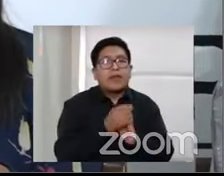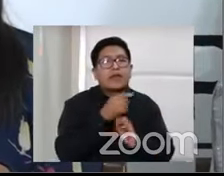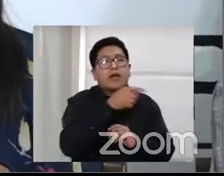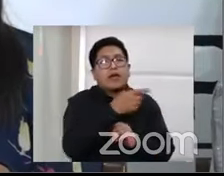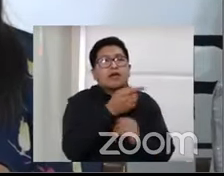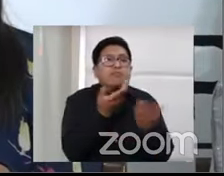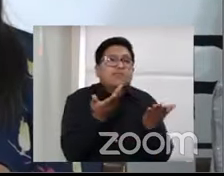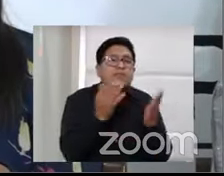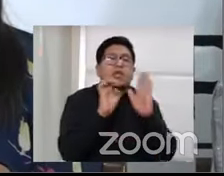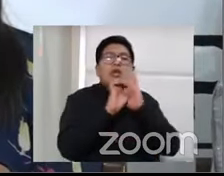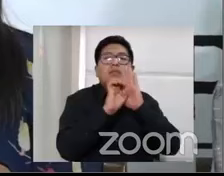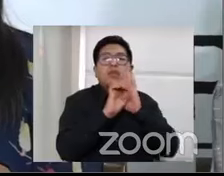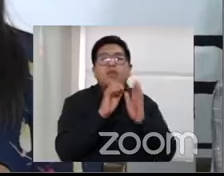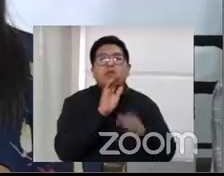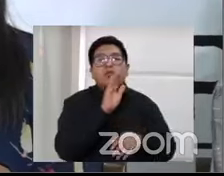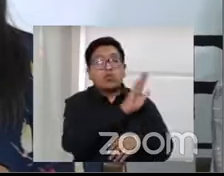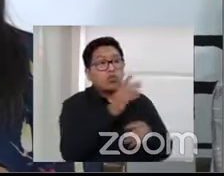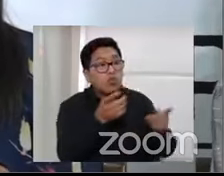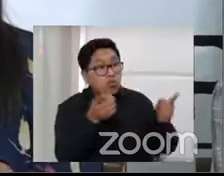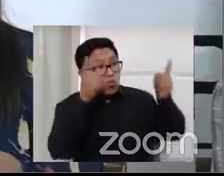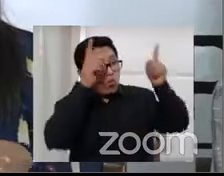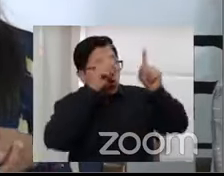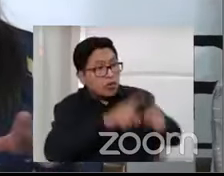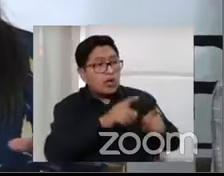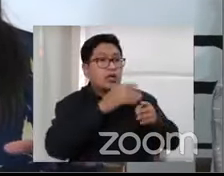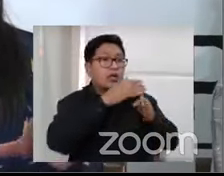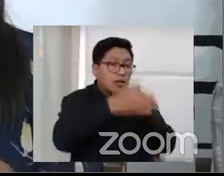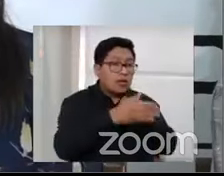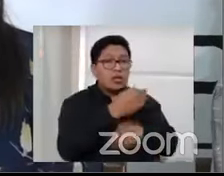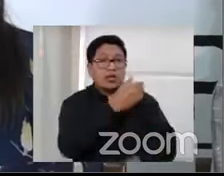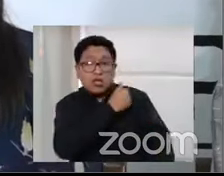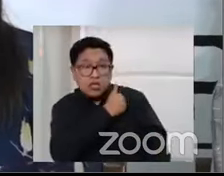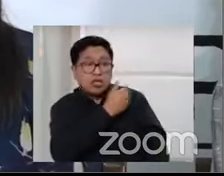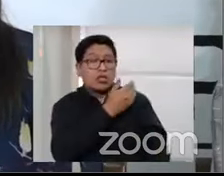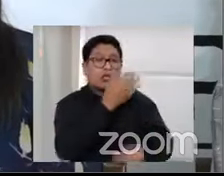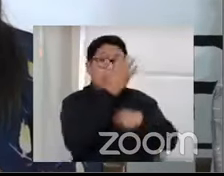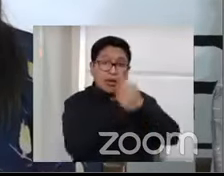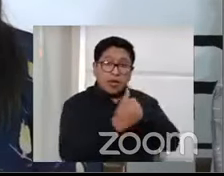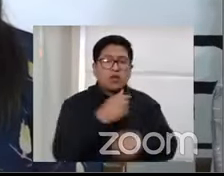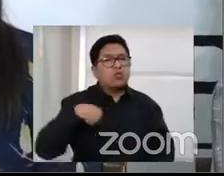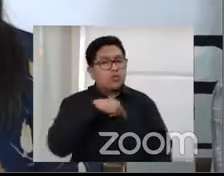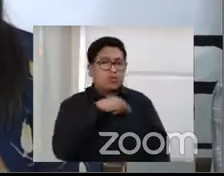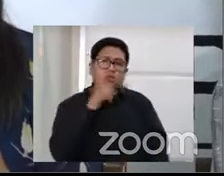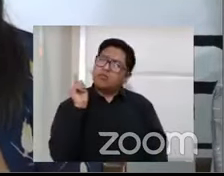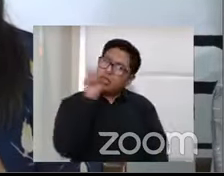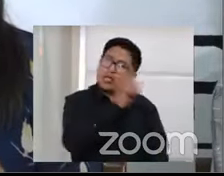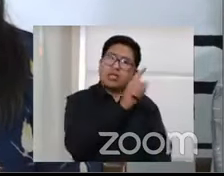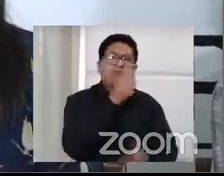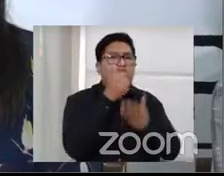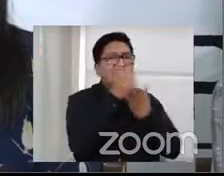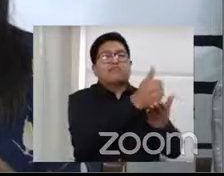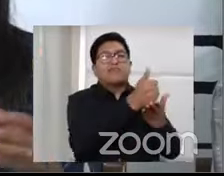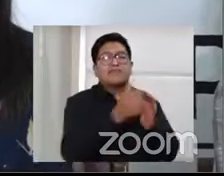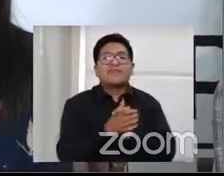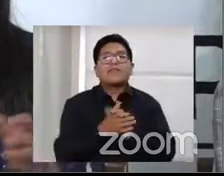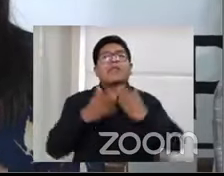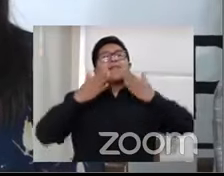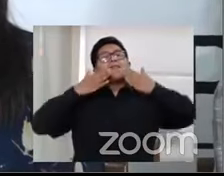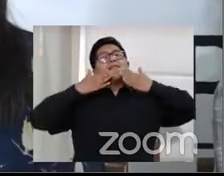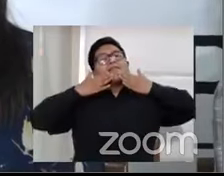la forma o el momento en que ustedes nos hagan un llamamiento o requerimiento de nuestra colaboración muchas